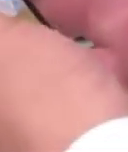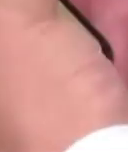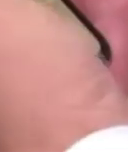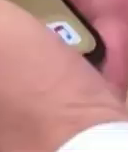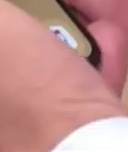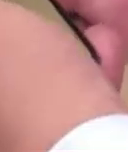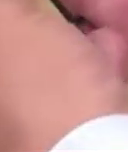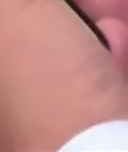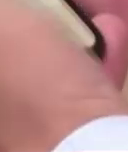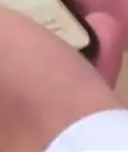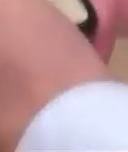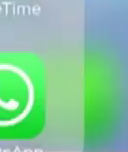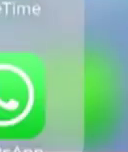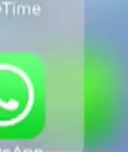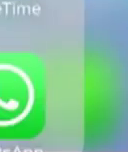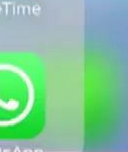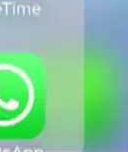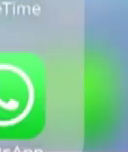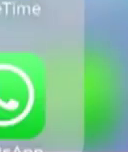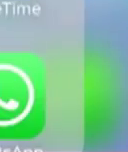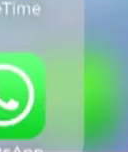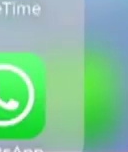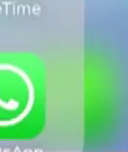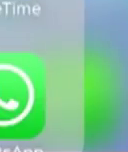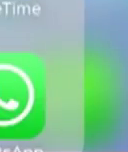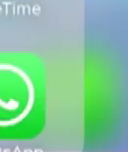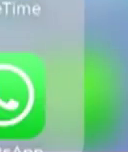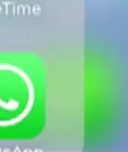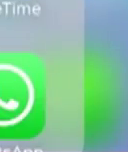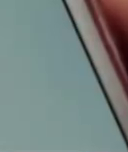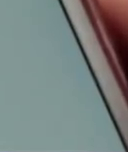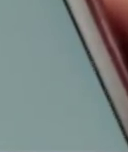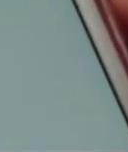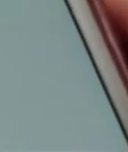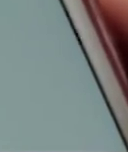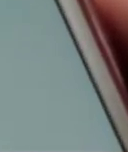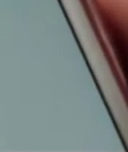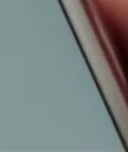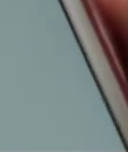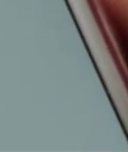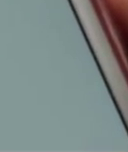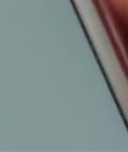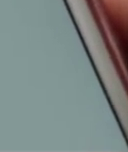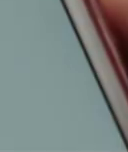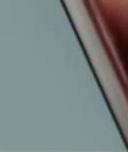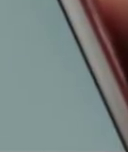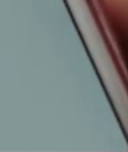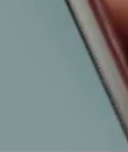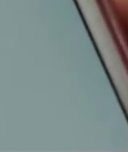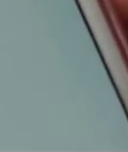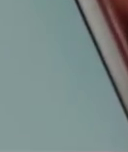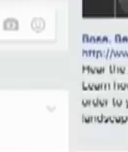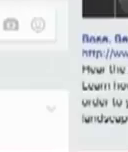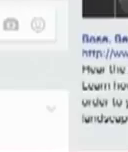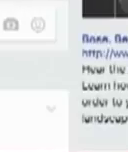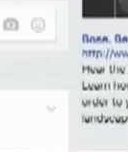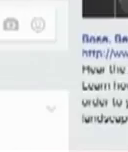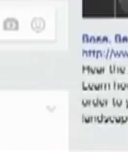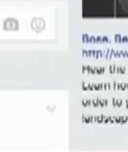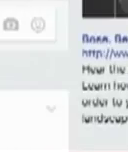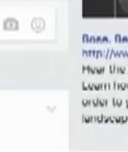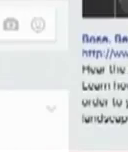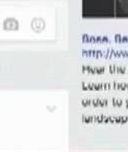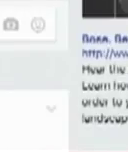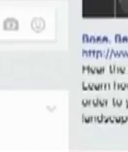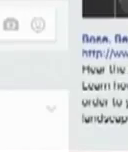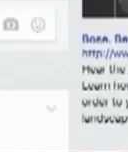marcha de aquí al próximo mes de julio, es un código de buenas prácticas sobre desinformación común a todas